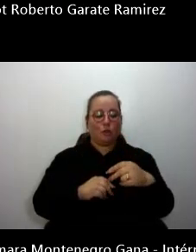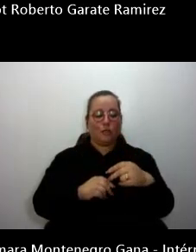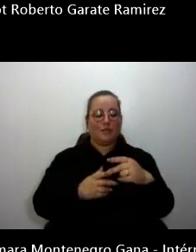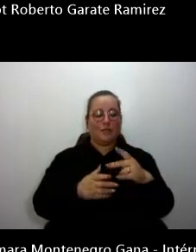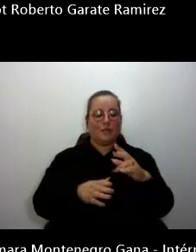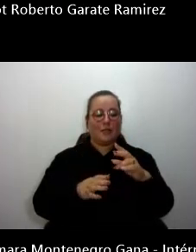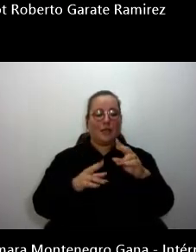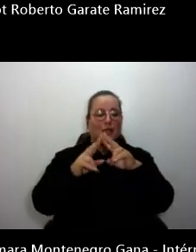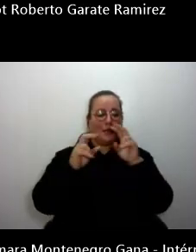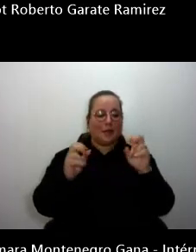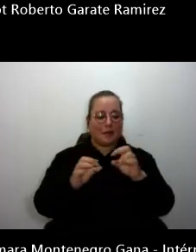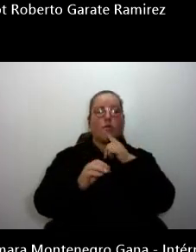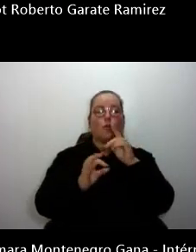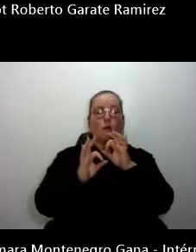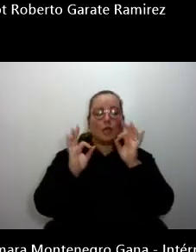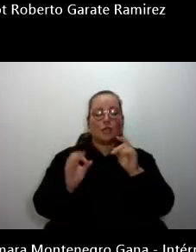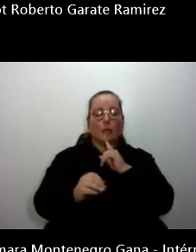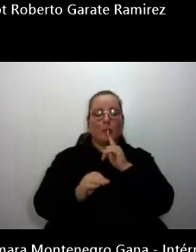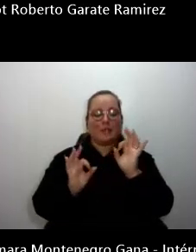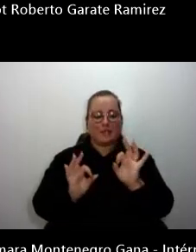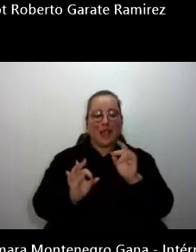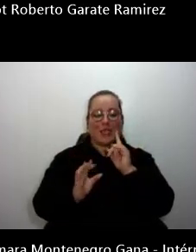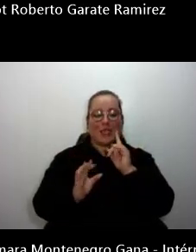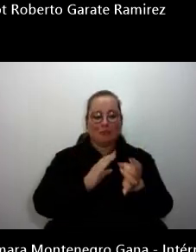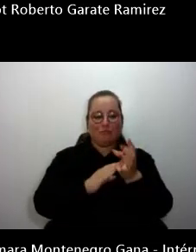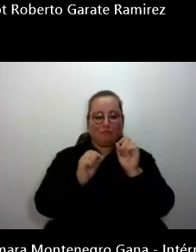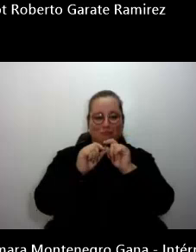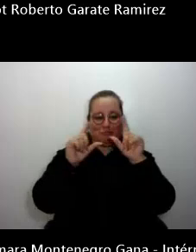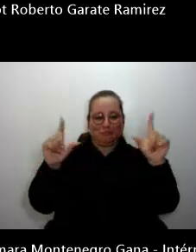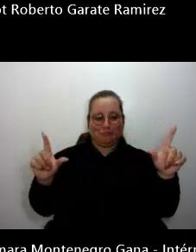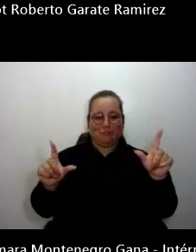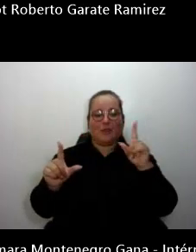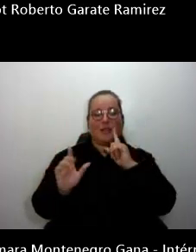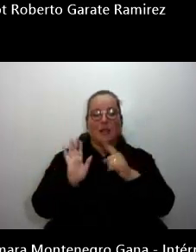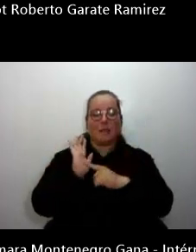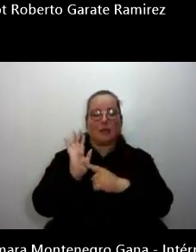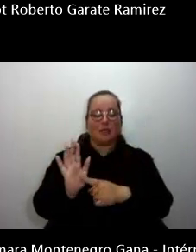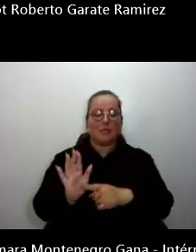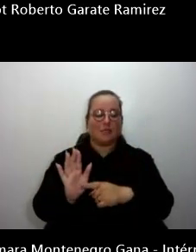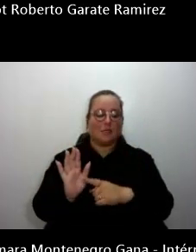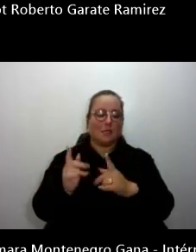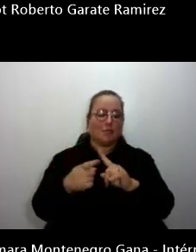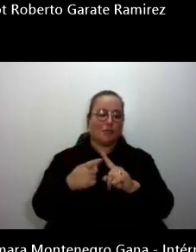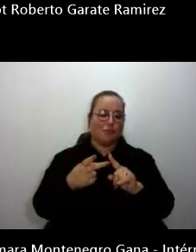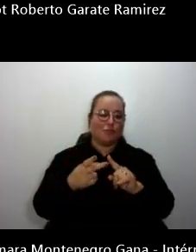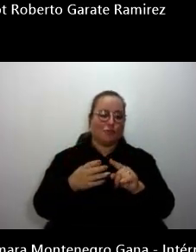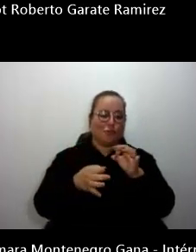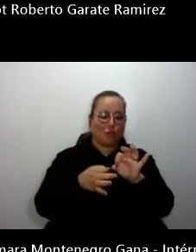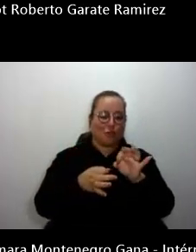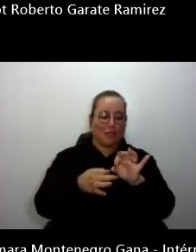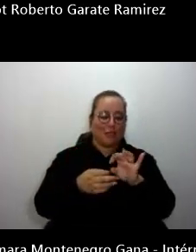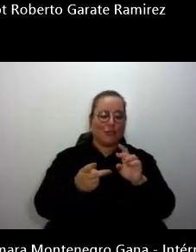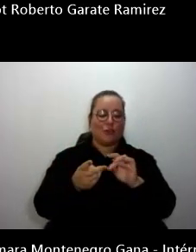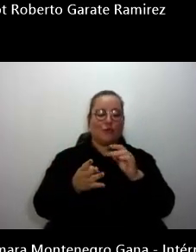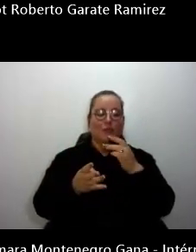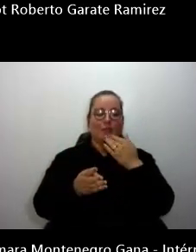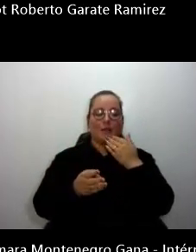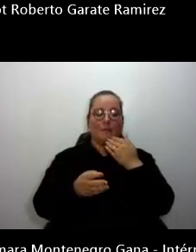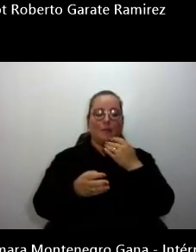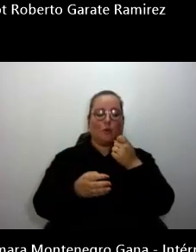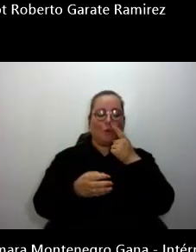Especial. Ahí va a estar acompañado, ¿cierto?, de la orientación, de la presentación, también va a ir acompañado del formato